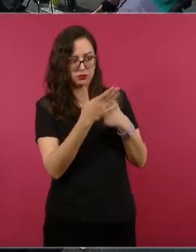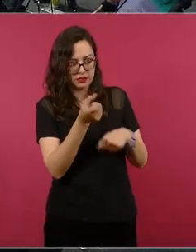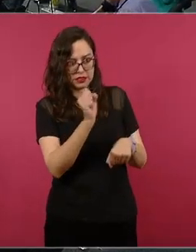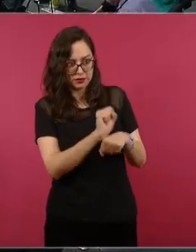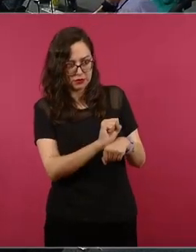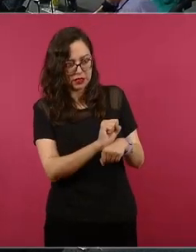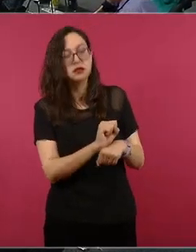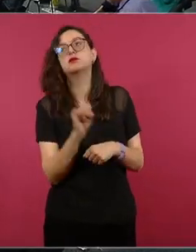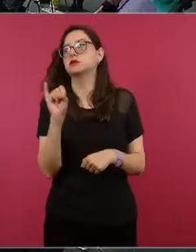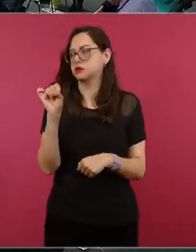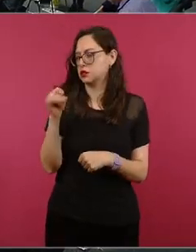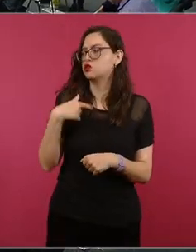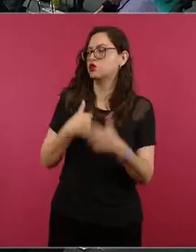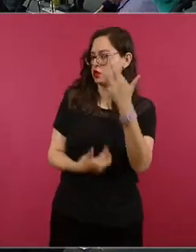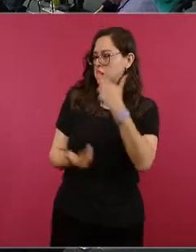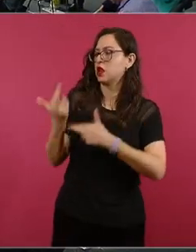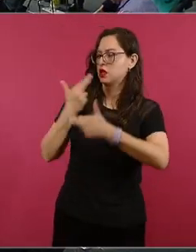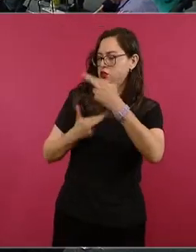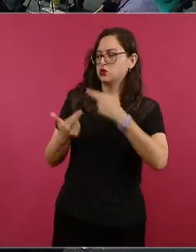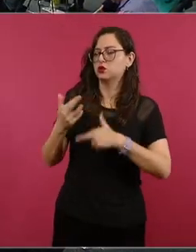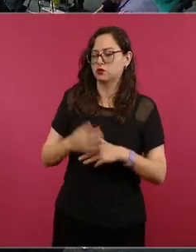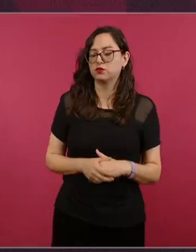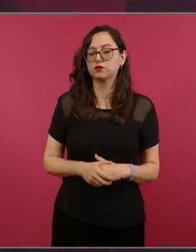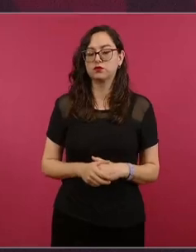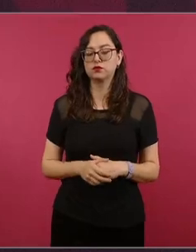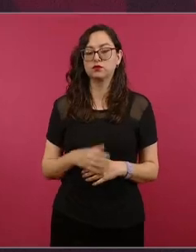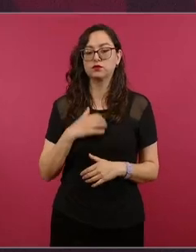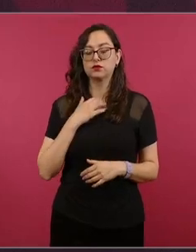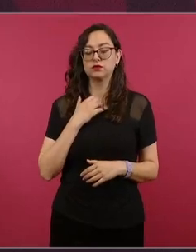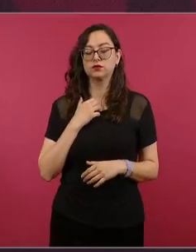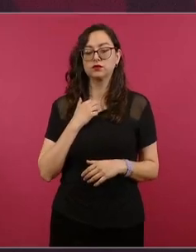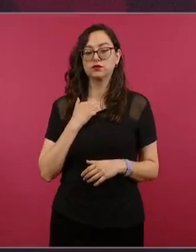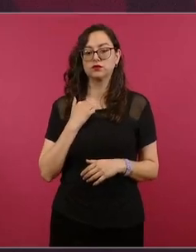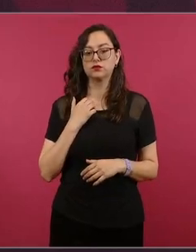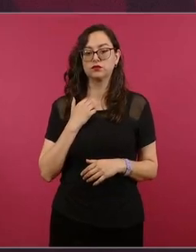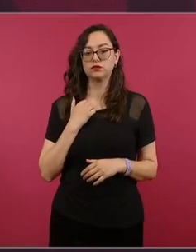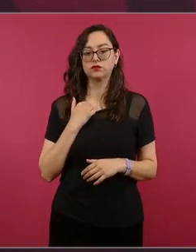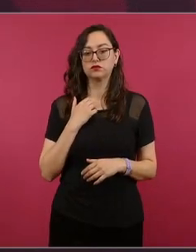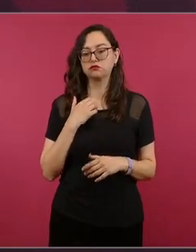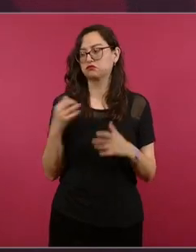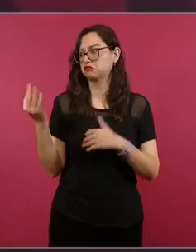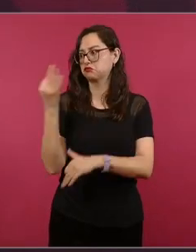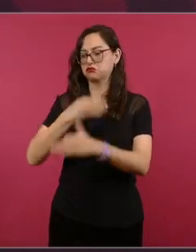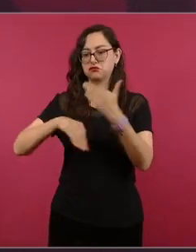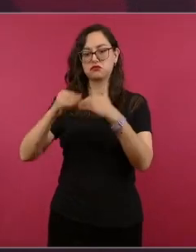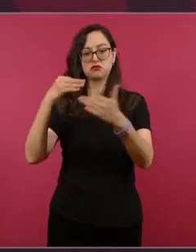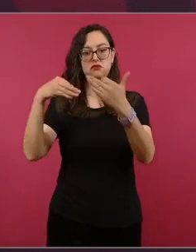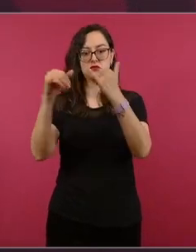bien. Regreso entonces. Sí, para que todos nos enteremos.